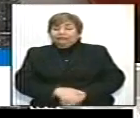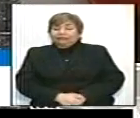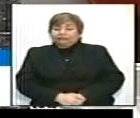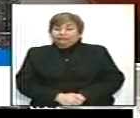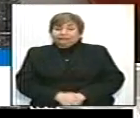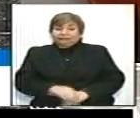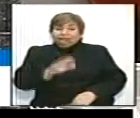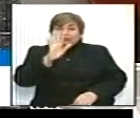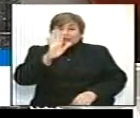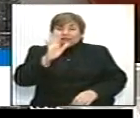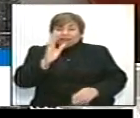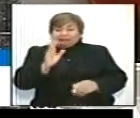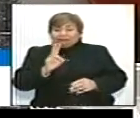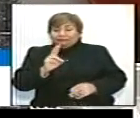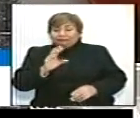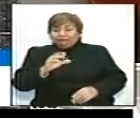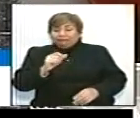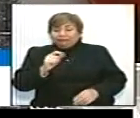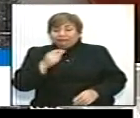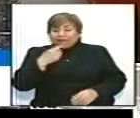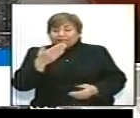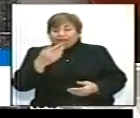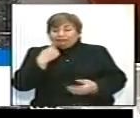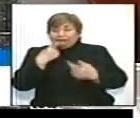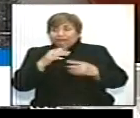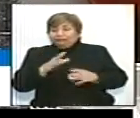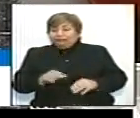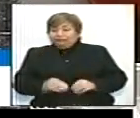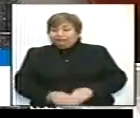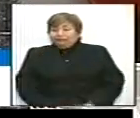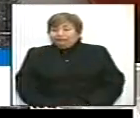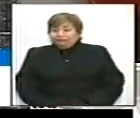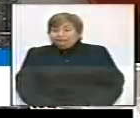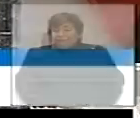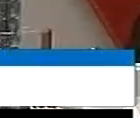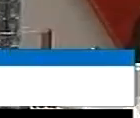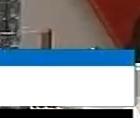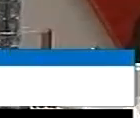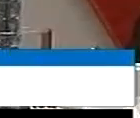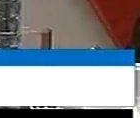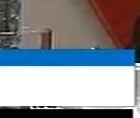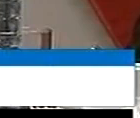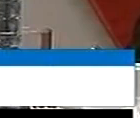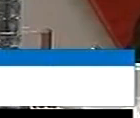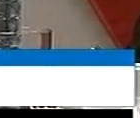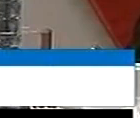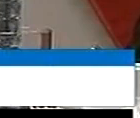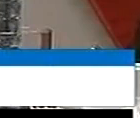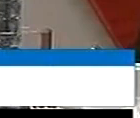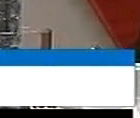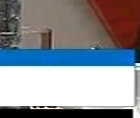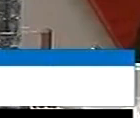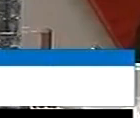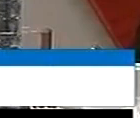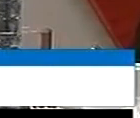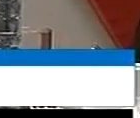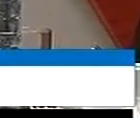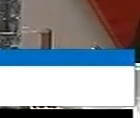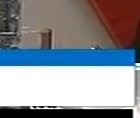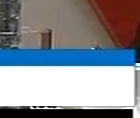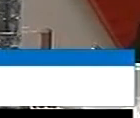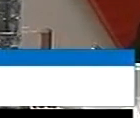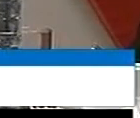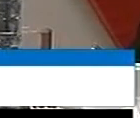Tenemos 5 plazas vacantes que ya se encuentran convocadas. Los accesos están previstos para primero de septiembre y el